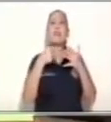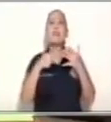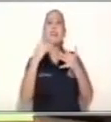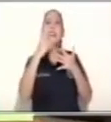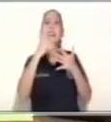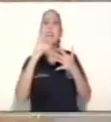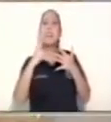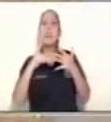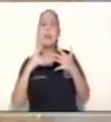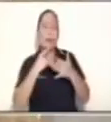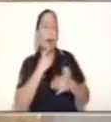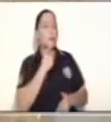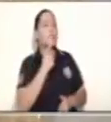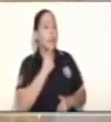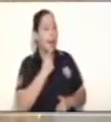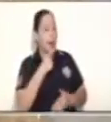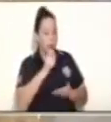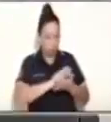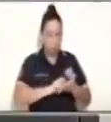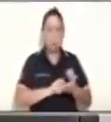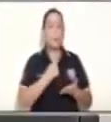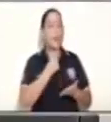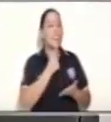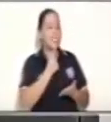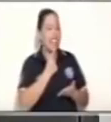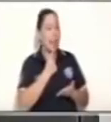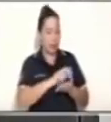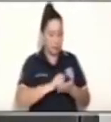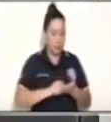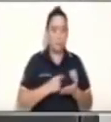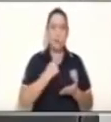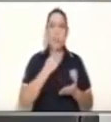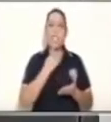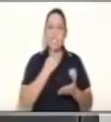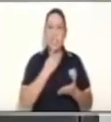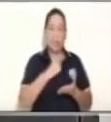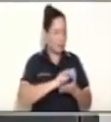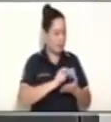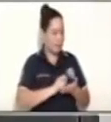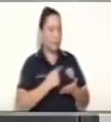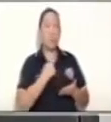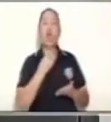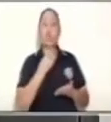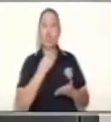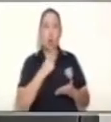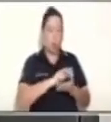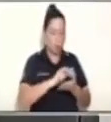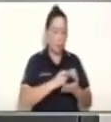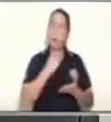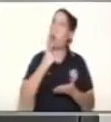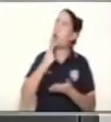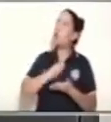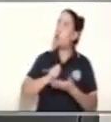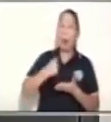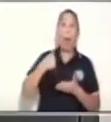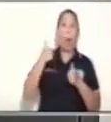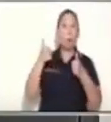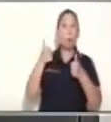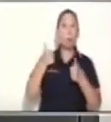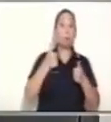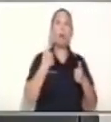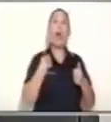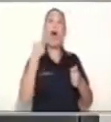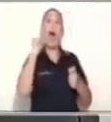las vocales que te va a decir. Te va a dictar todas estas y tú las escribes en tu cuaderno o en una hoja y algunas palabras como por